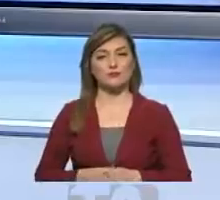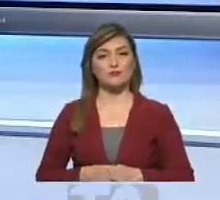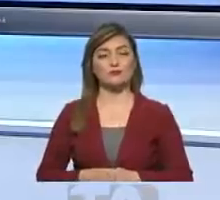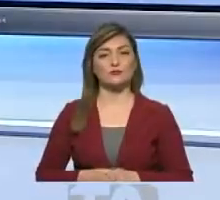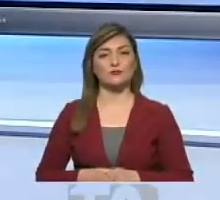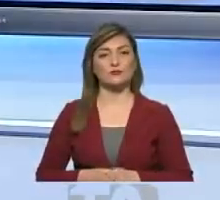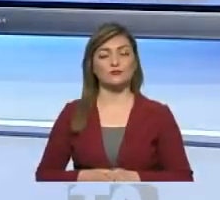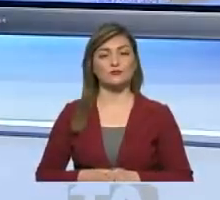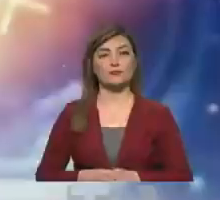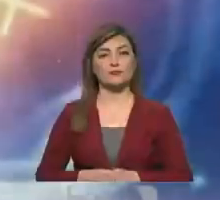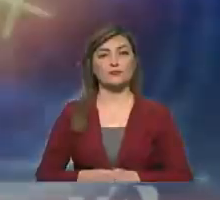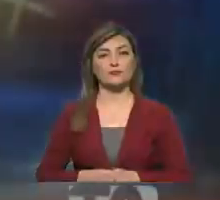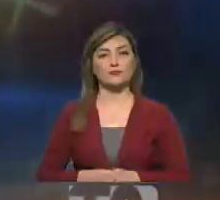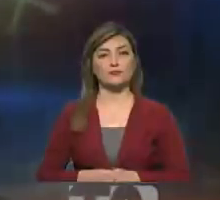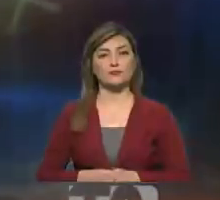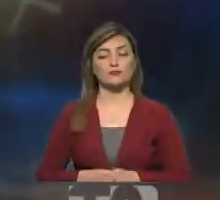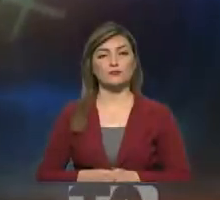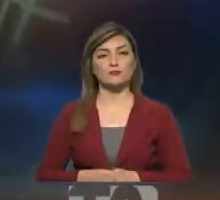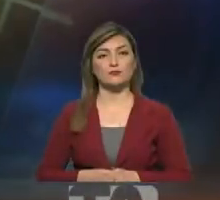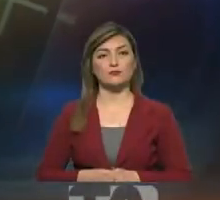nuestras líneas de contacto.